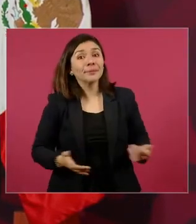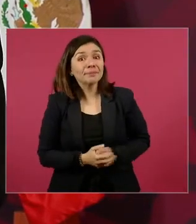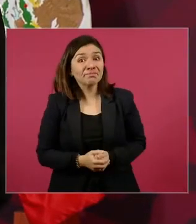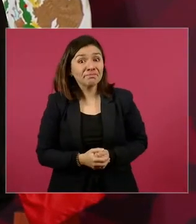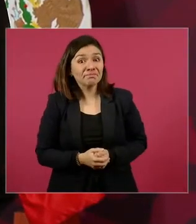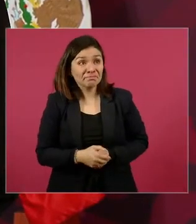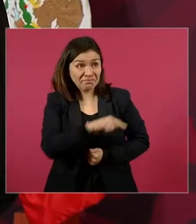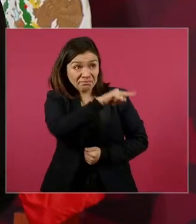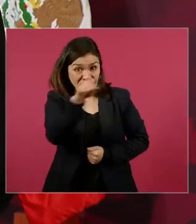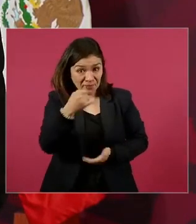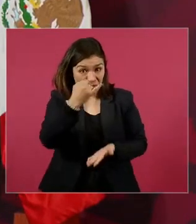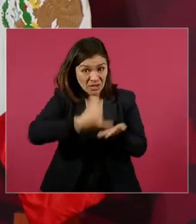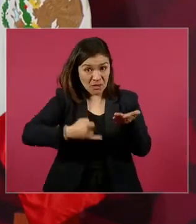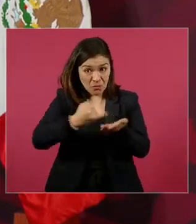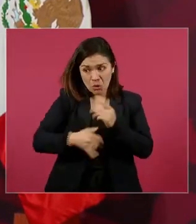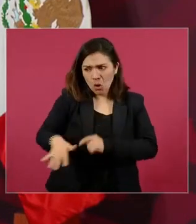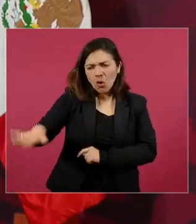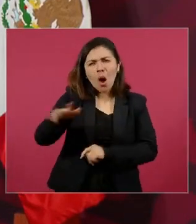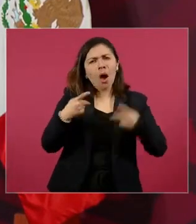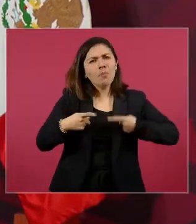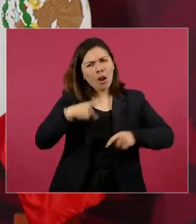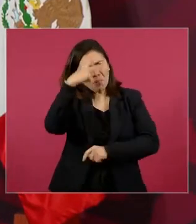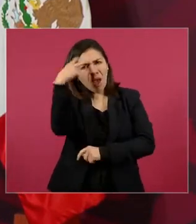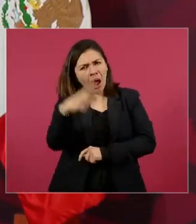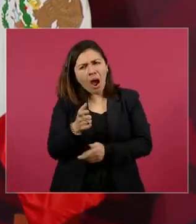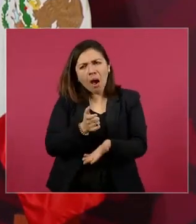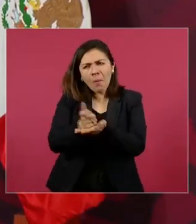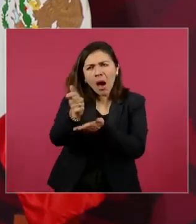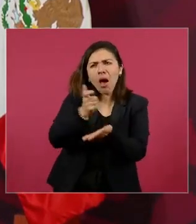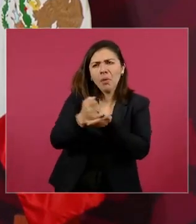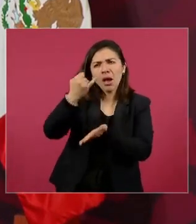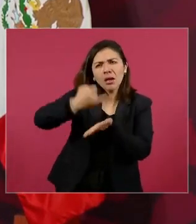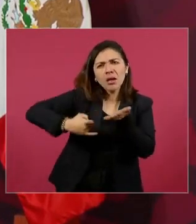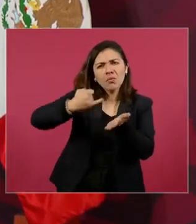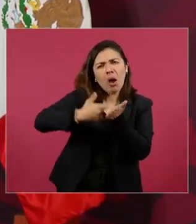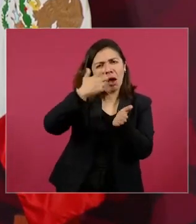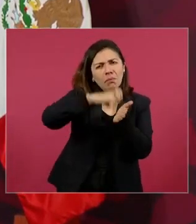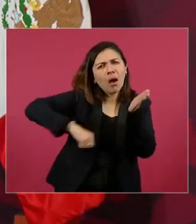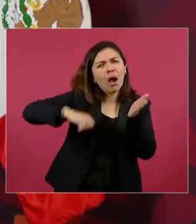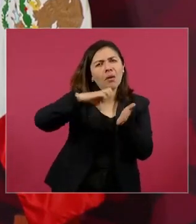Pagaban impuestos todos los mexicanos, menos las empresas